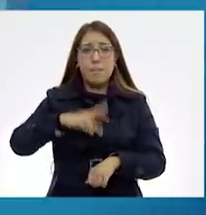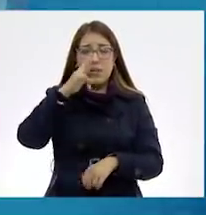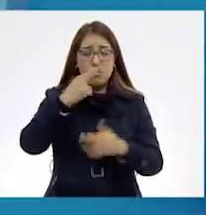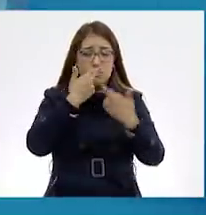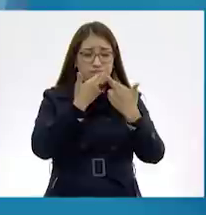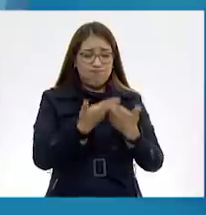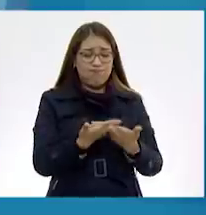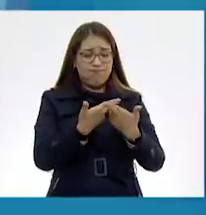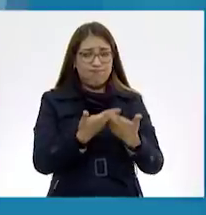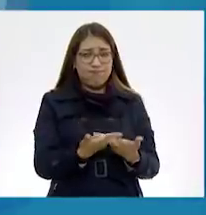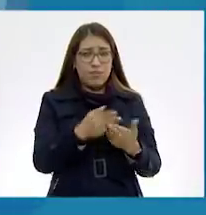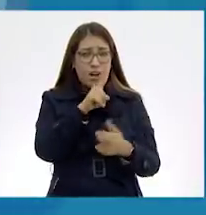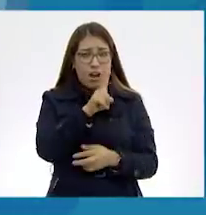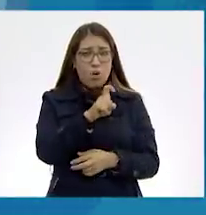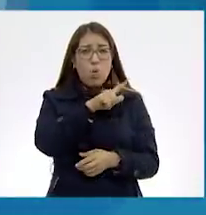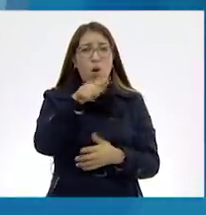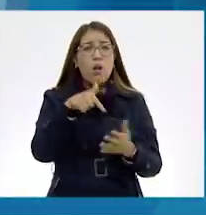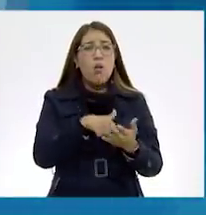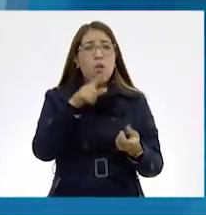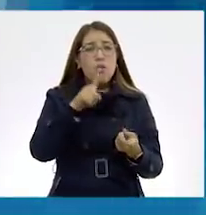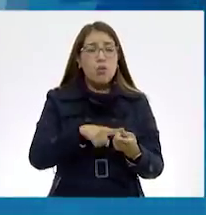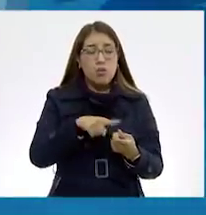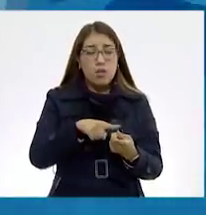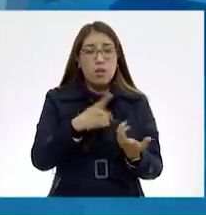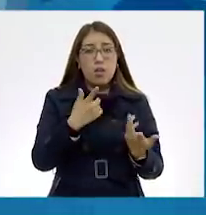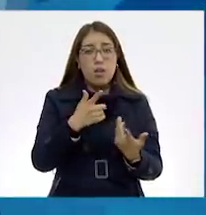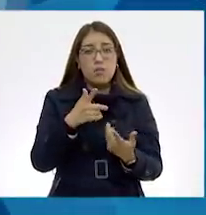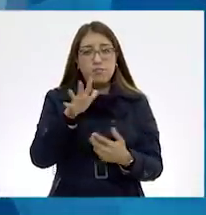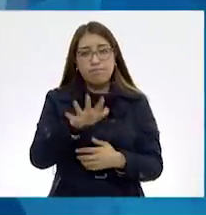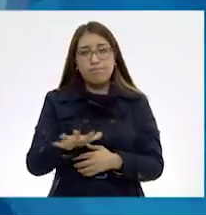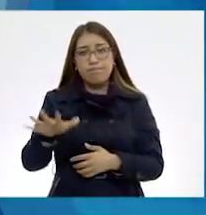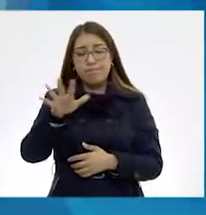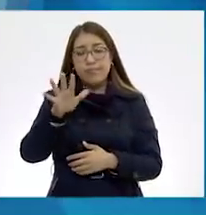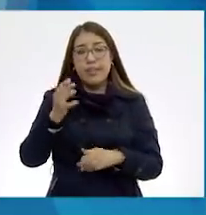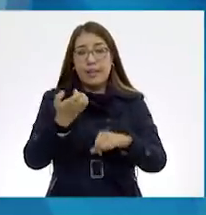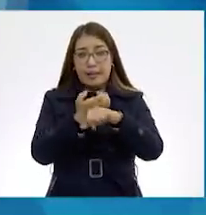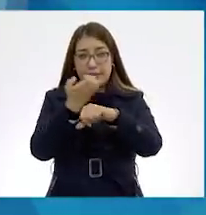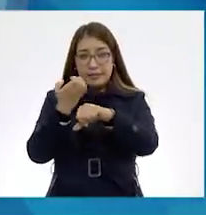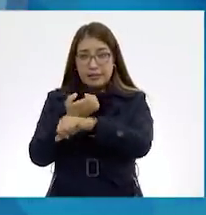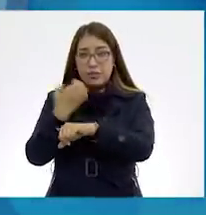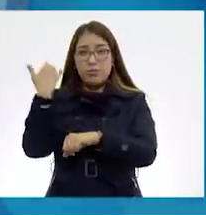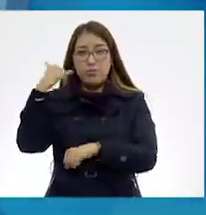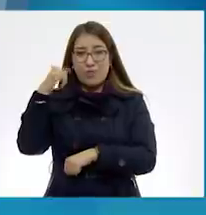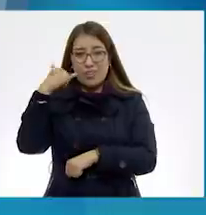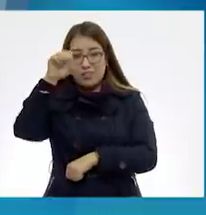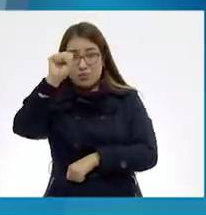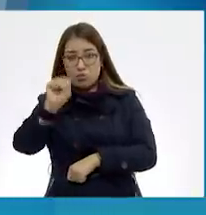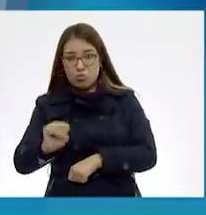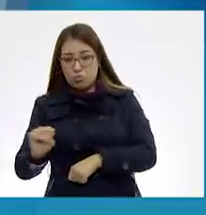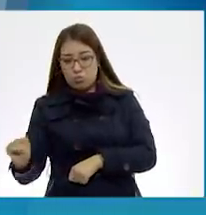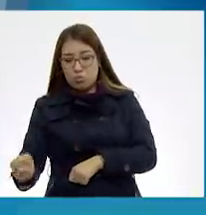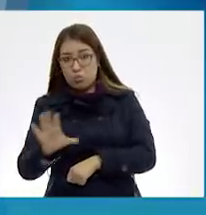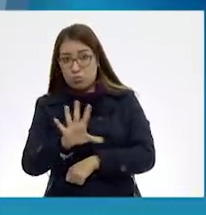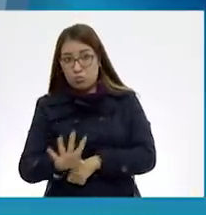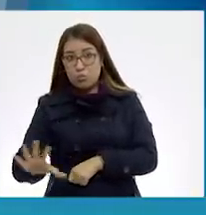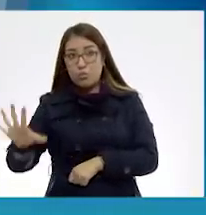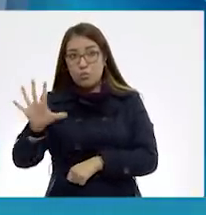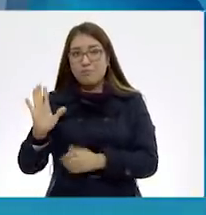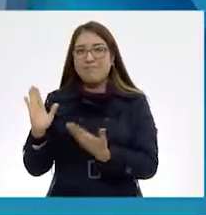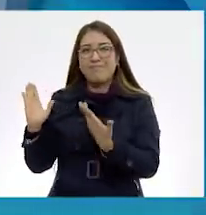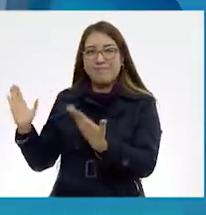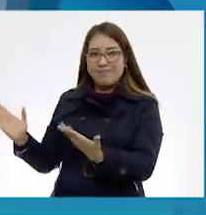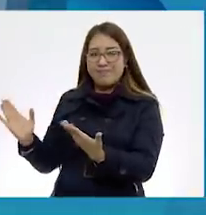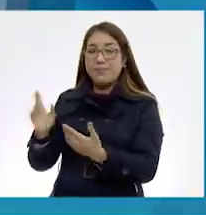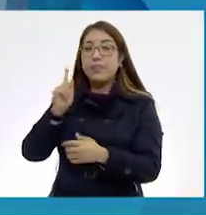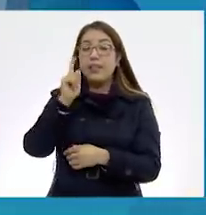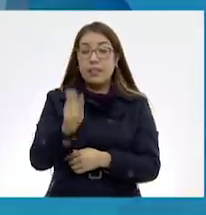Golfo de México, Península de Yucatán y los estados del Pacífico Sur. Entonces, la mayoría del país